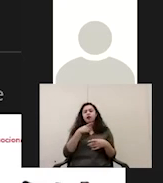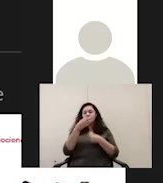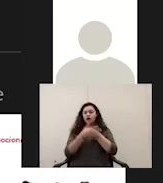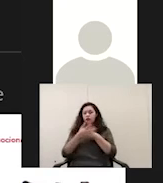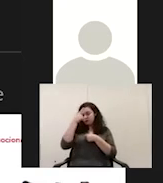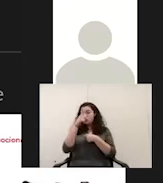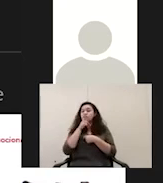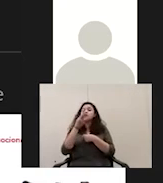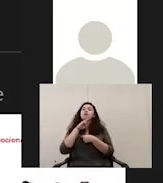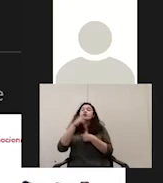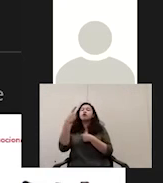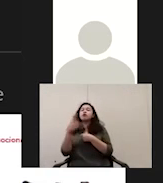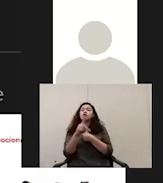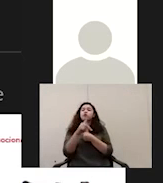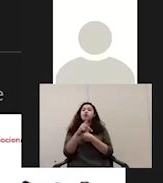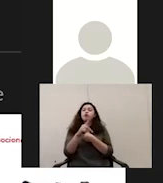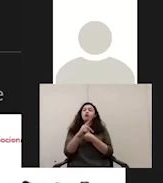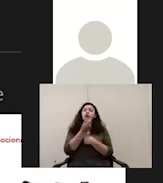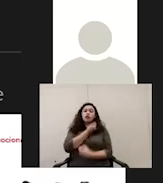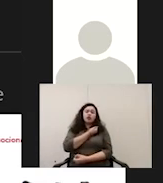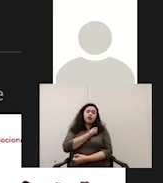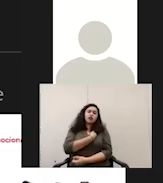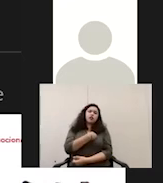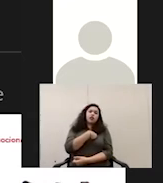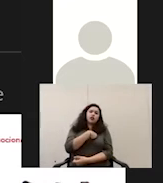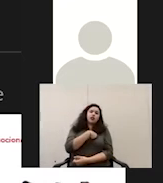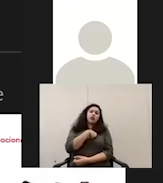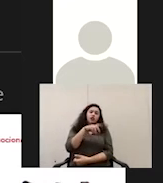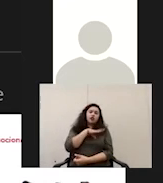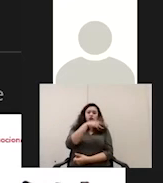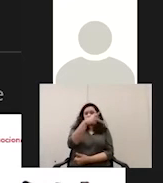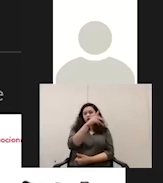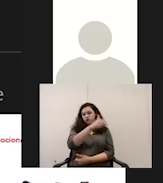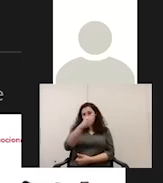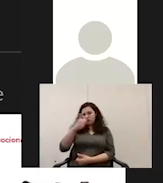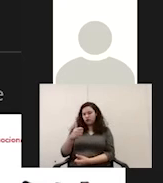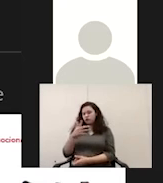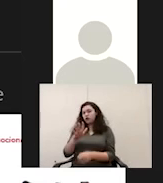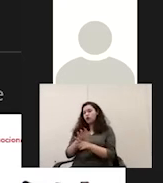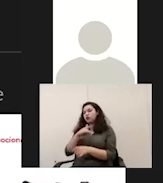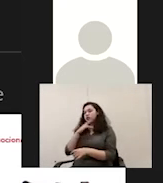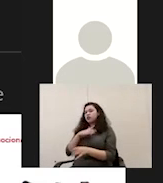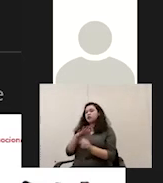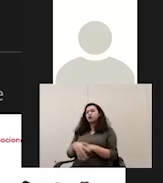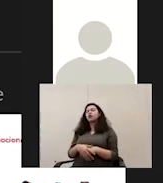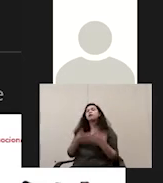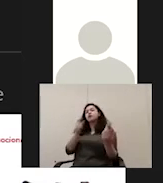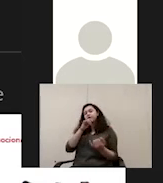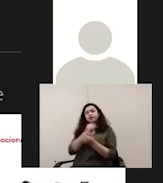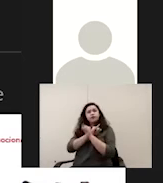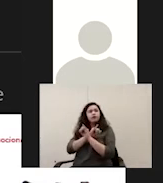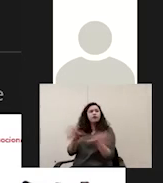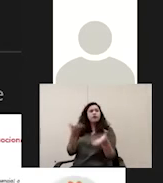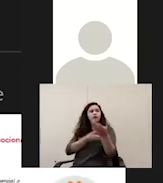papás sepan cuál es el estado de salud de cada grupo. Y bueno, hay que compartir la información que